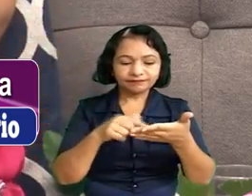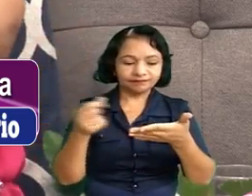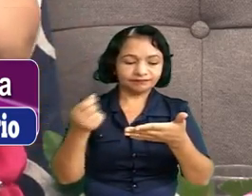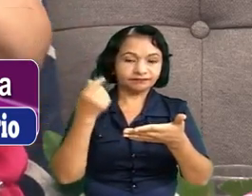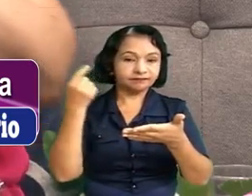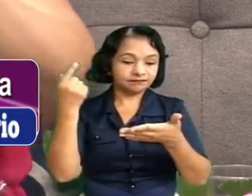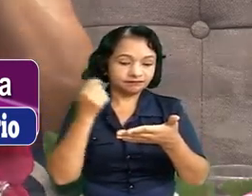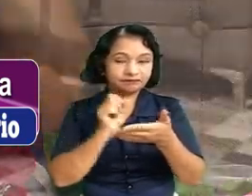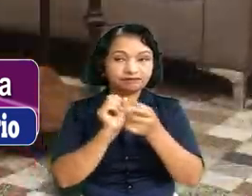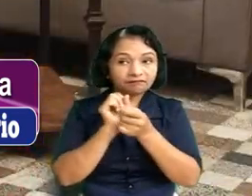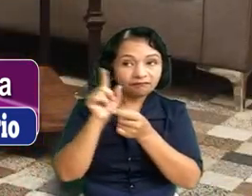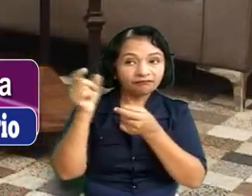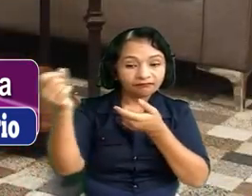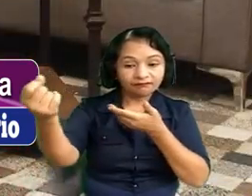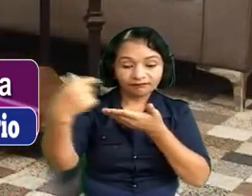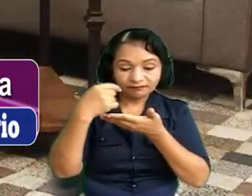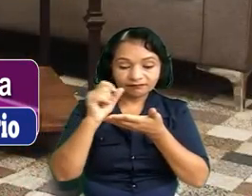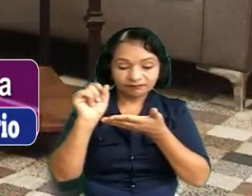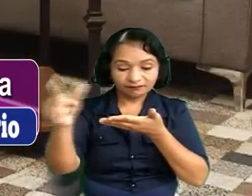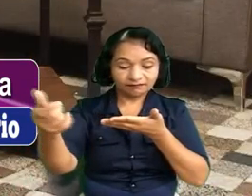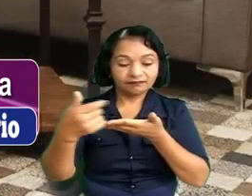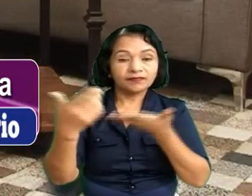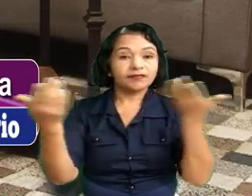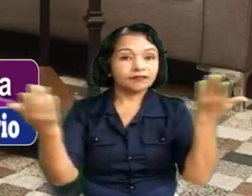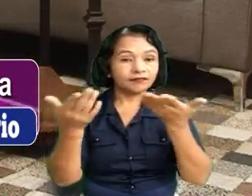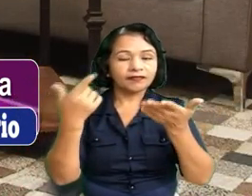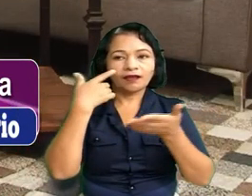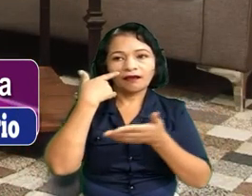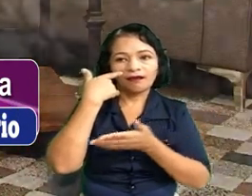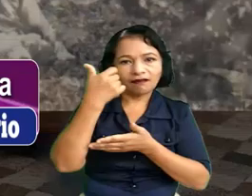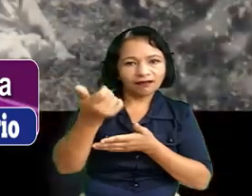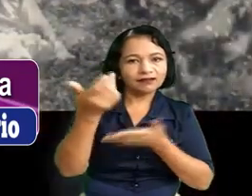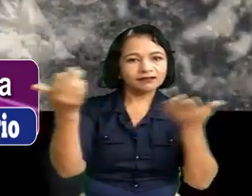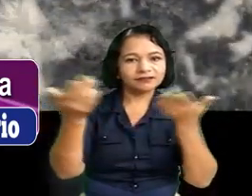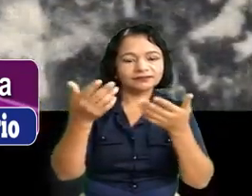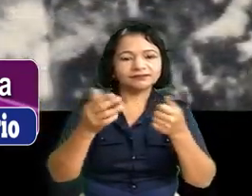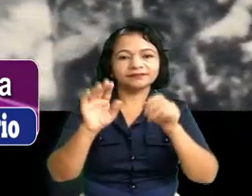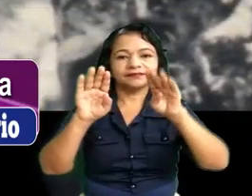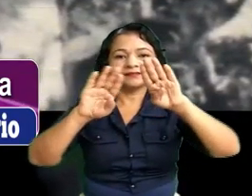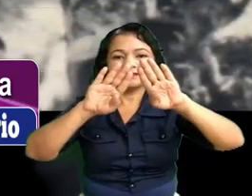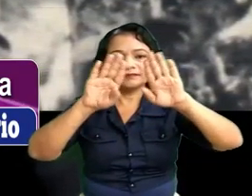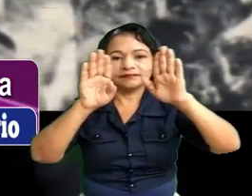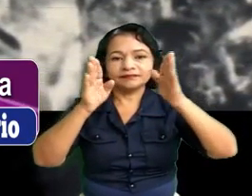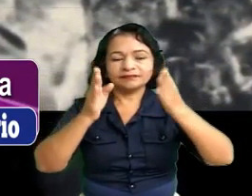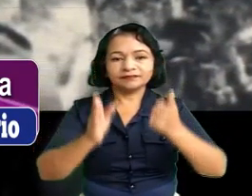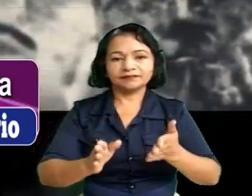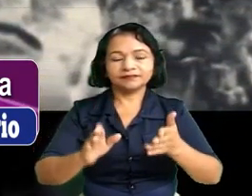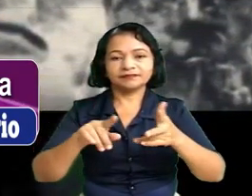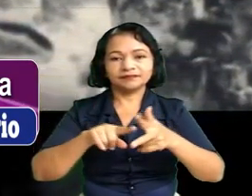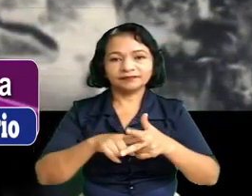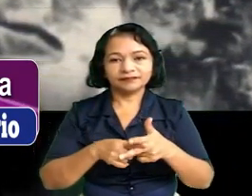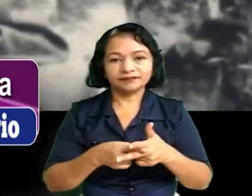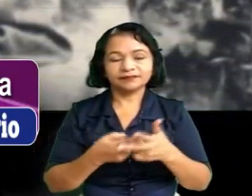interceptaba, enviaba. O sea, reconocen el esfuerzo. Ella demuestra que desde ese momento